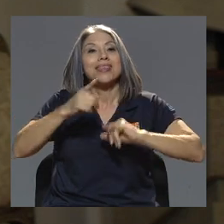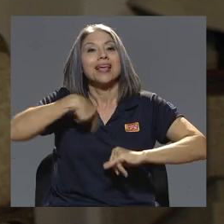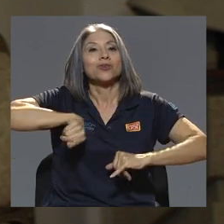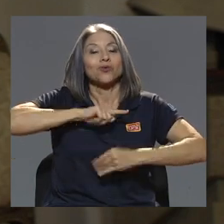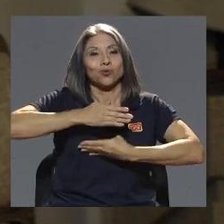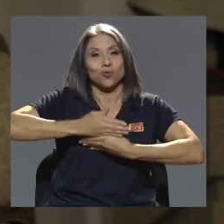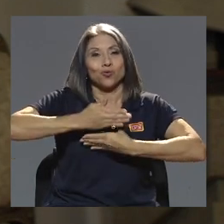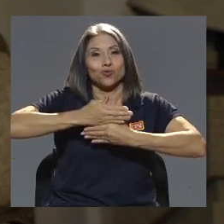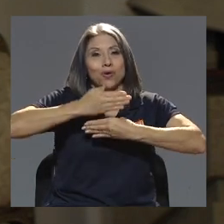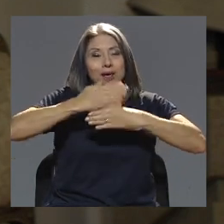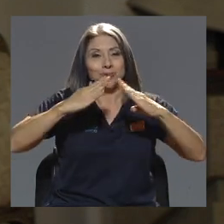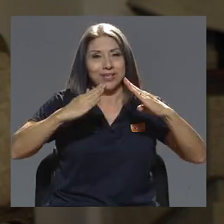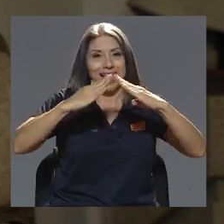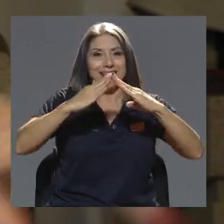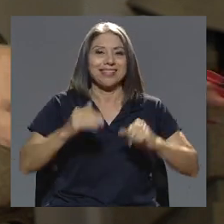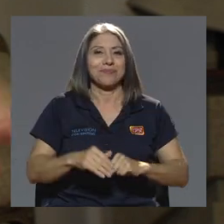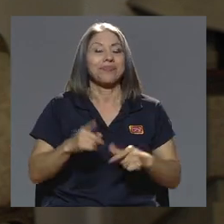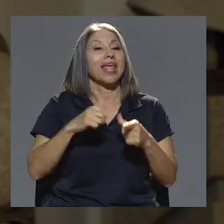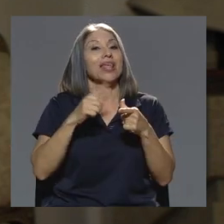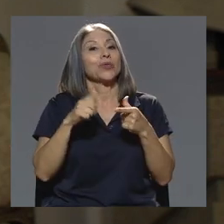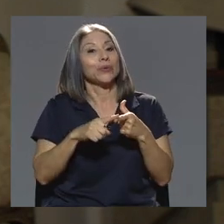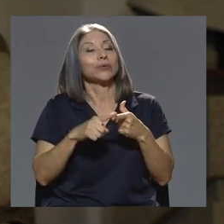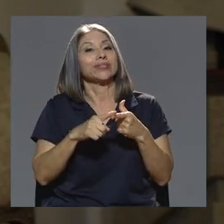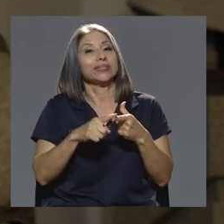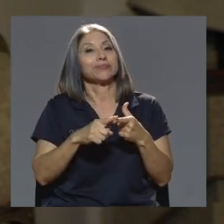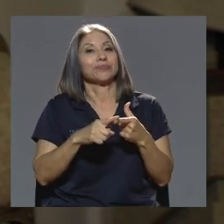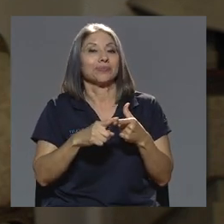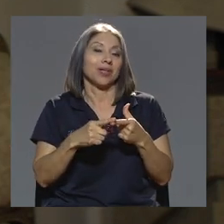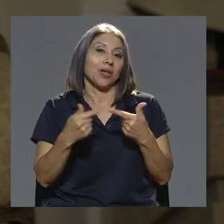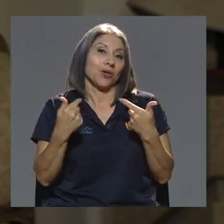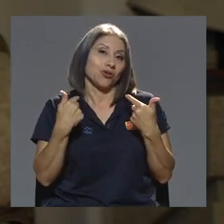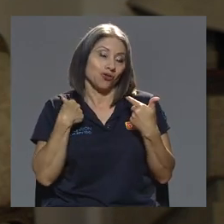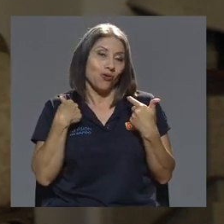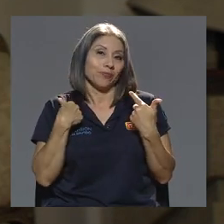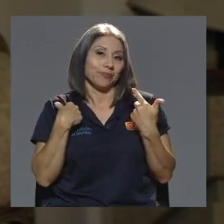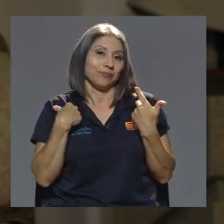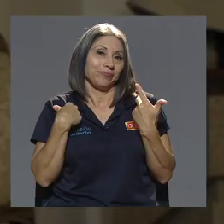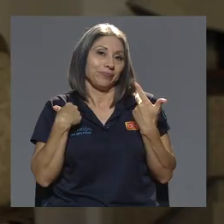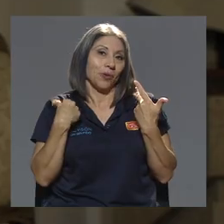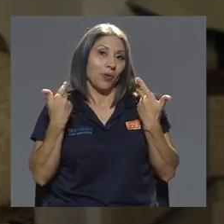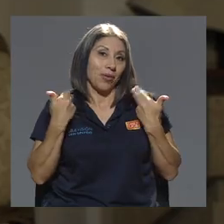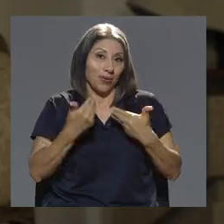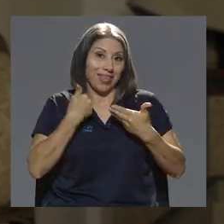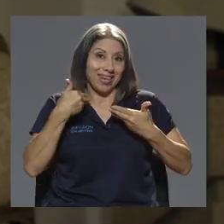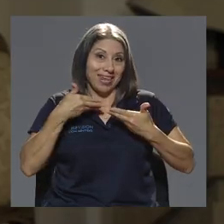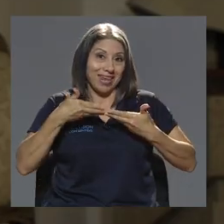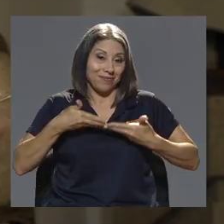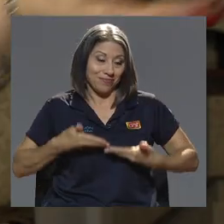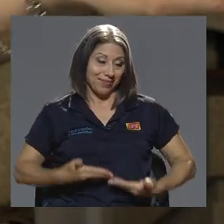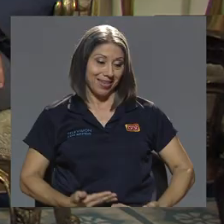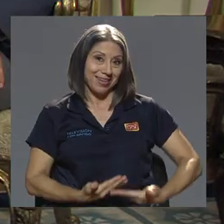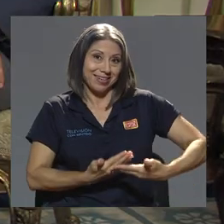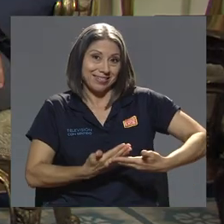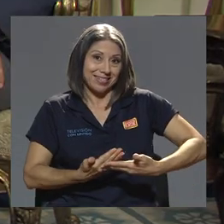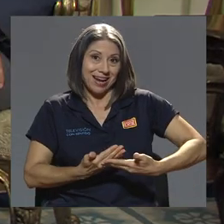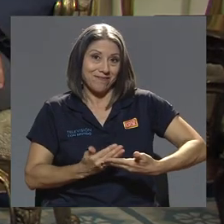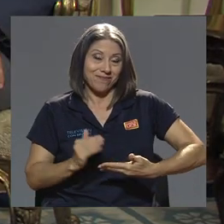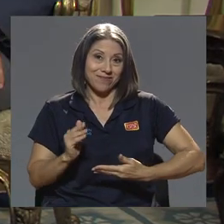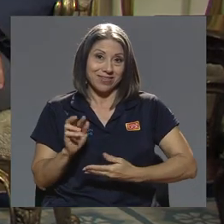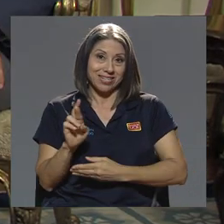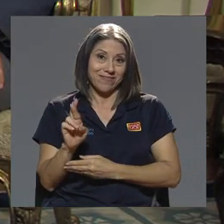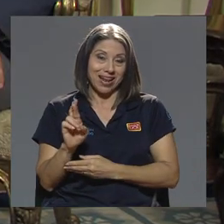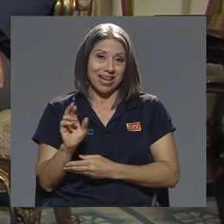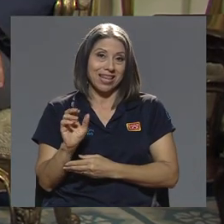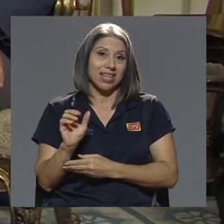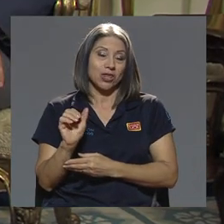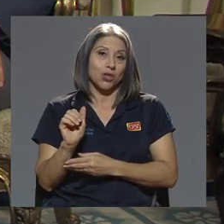Y yo sacaba a Rafaelito, ya pequeño, a solear. Que nace en el